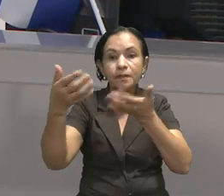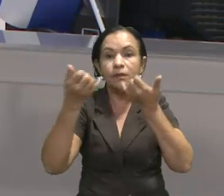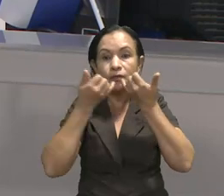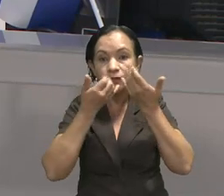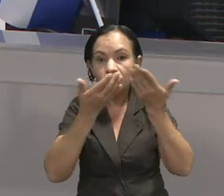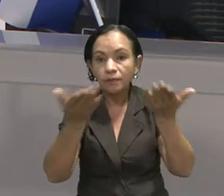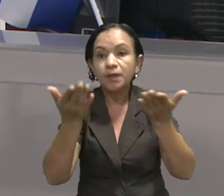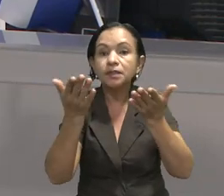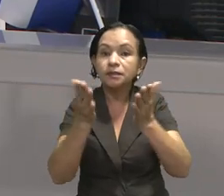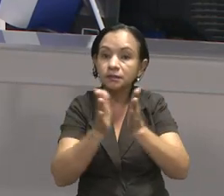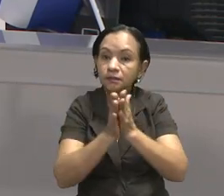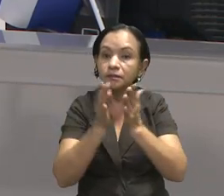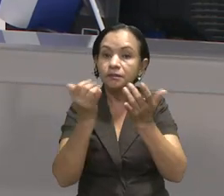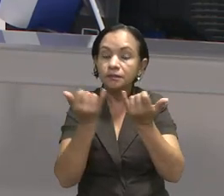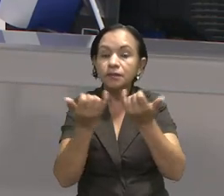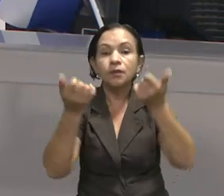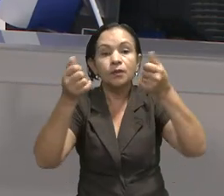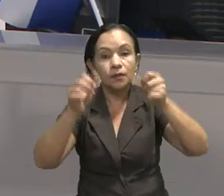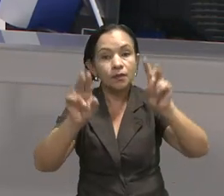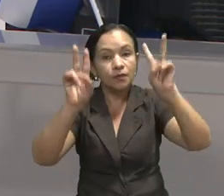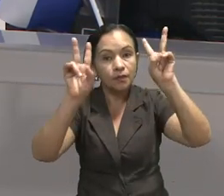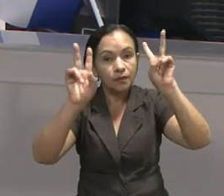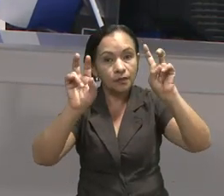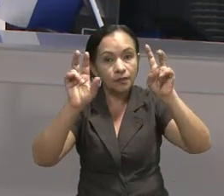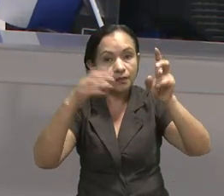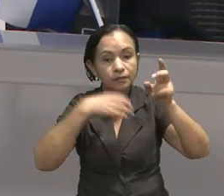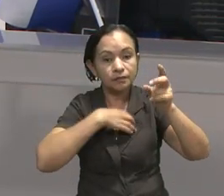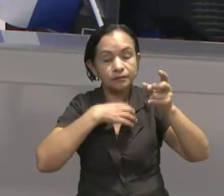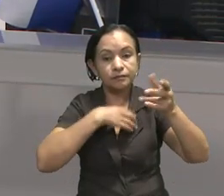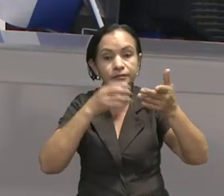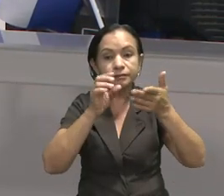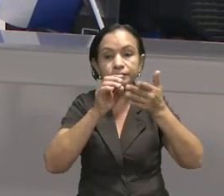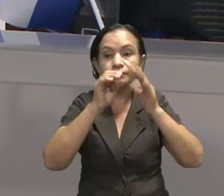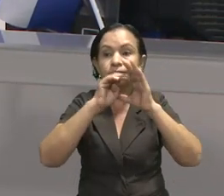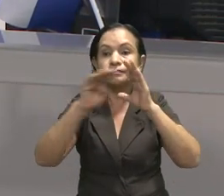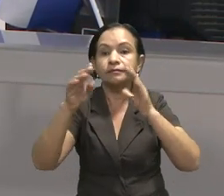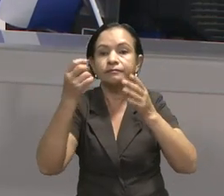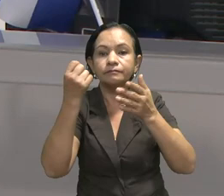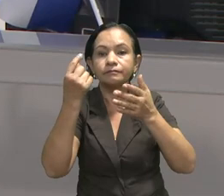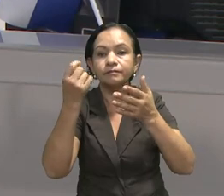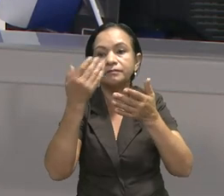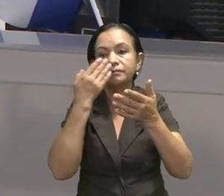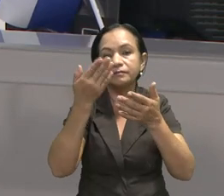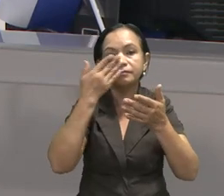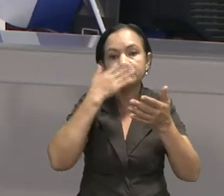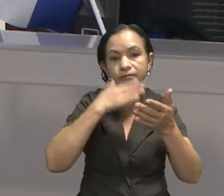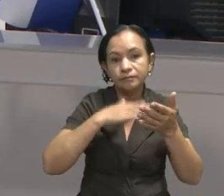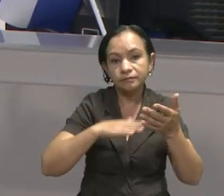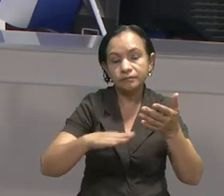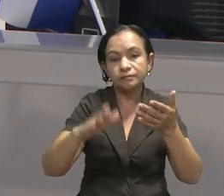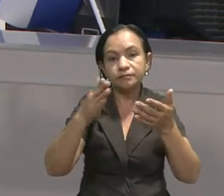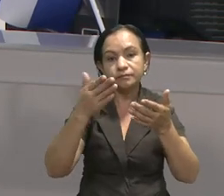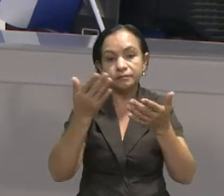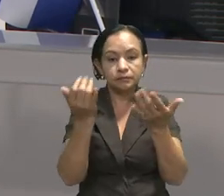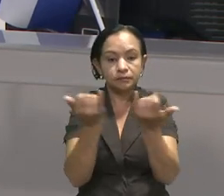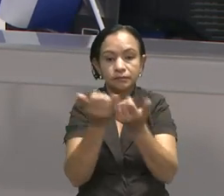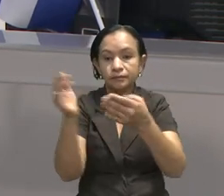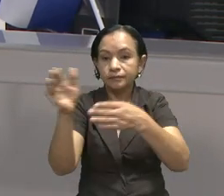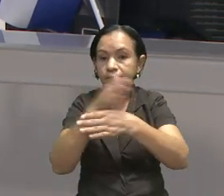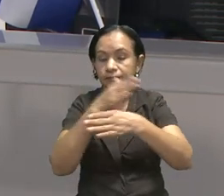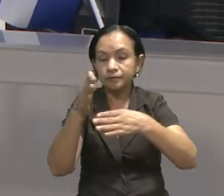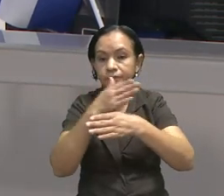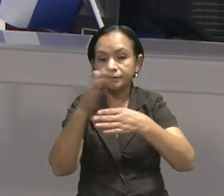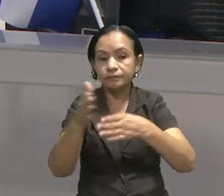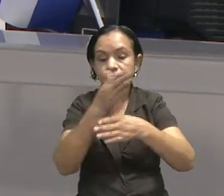información solicitada o respecto de su envío con insuficiente calidad o en condiciones diferentes a